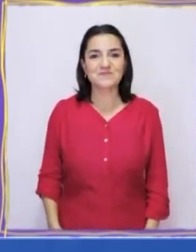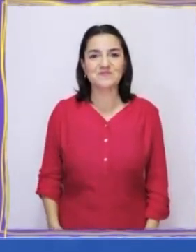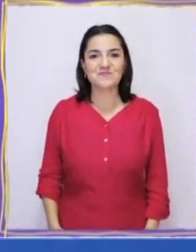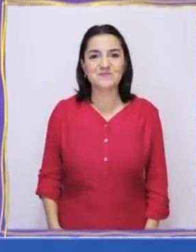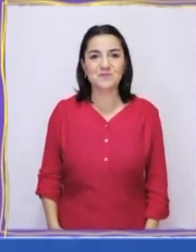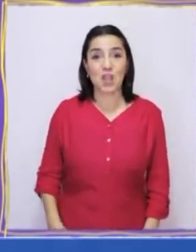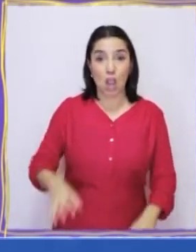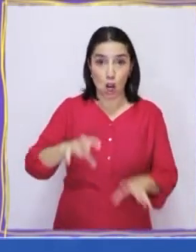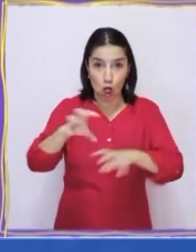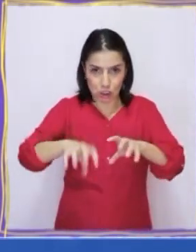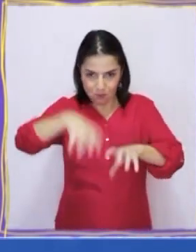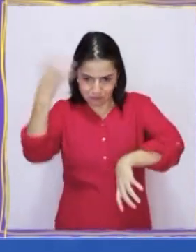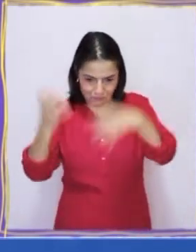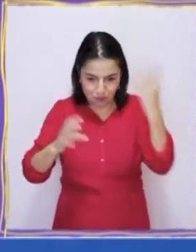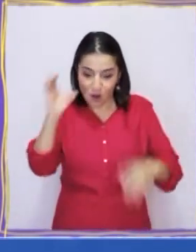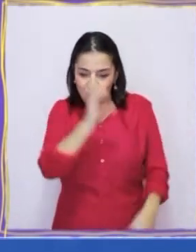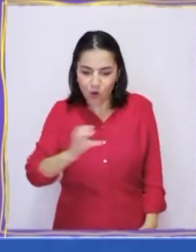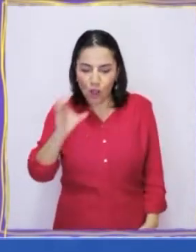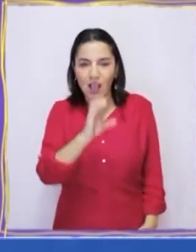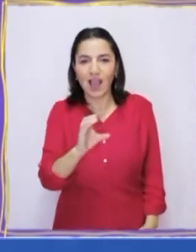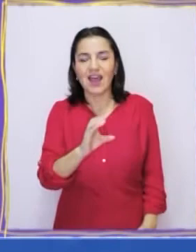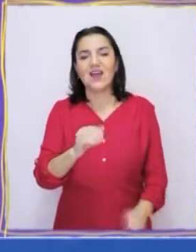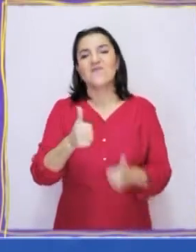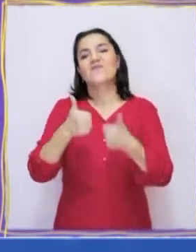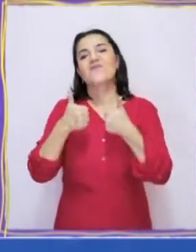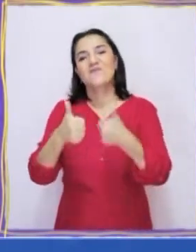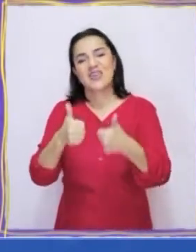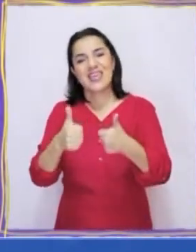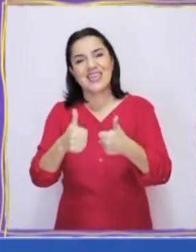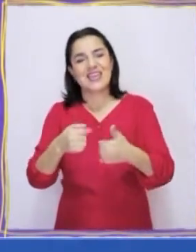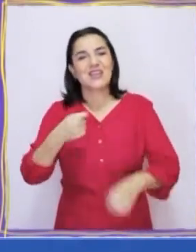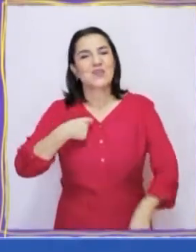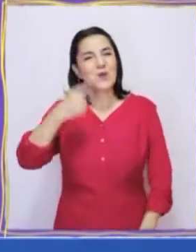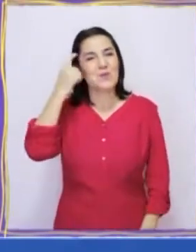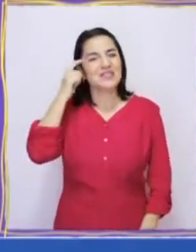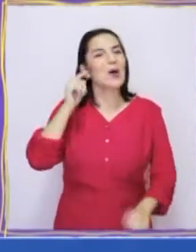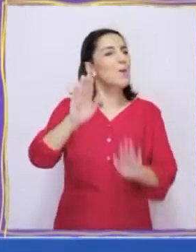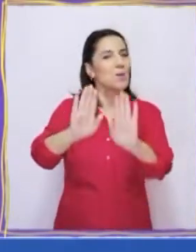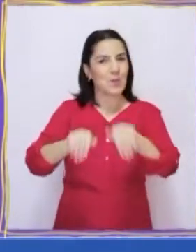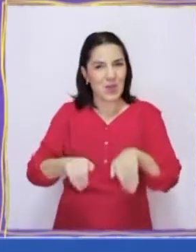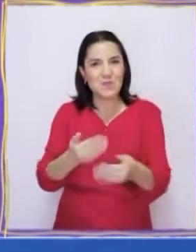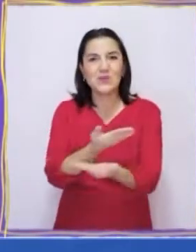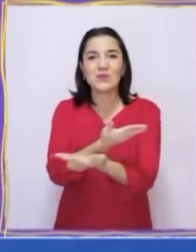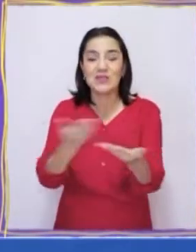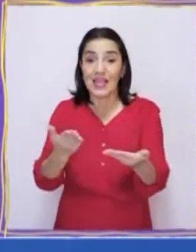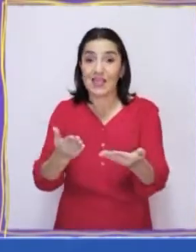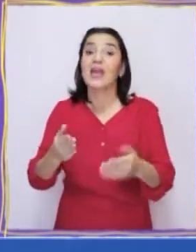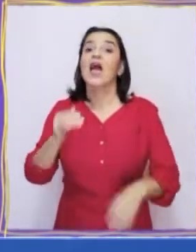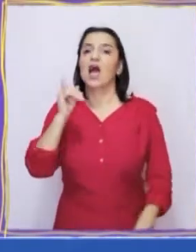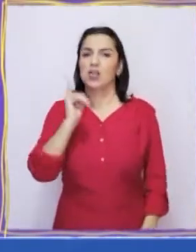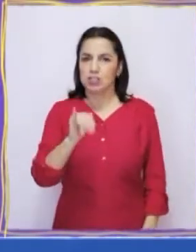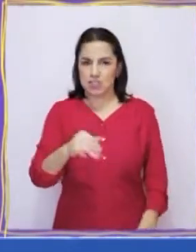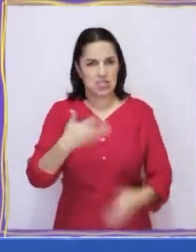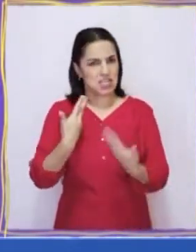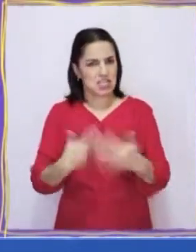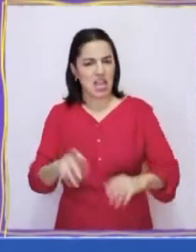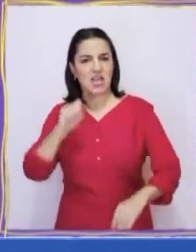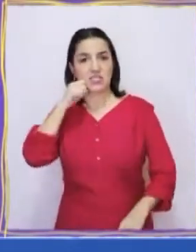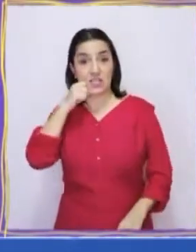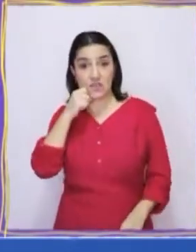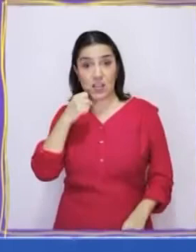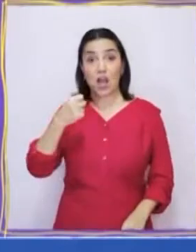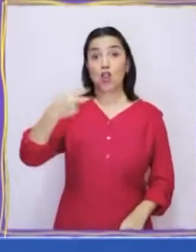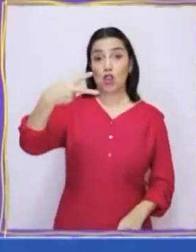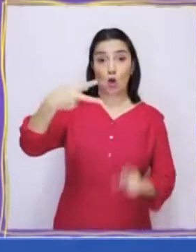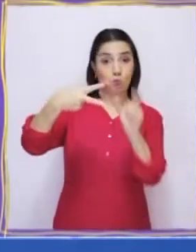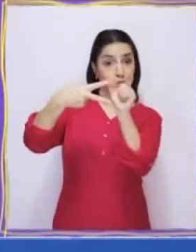1, 2, 3. Mover cosas para buscar. ¡Muy bien! Yo había pensado en lo mismo. Ahora sí, ya encontramos el